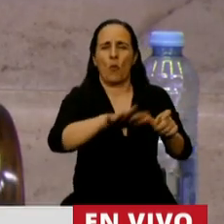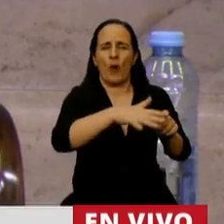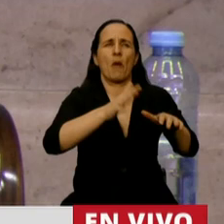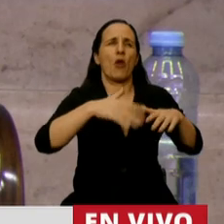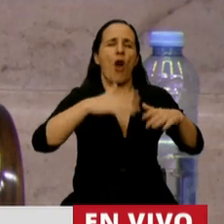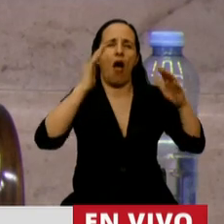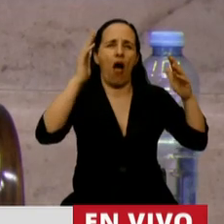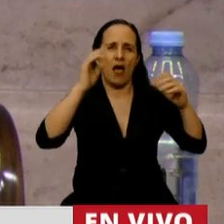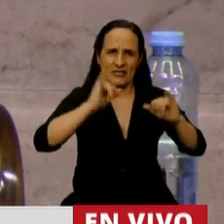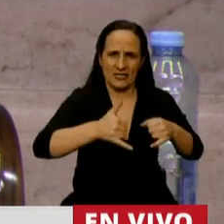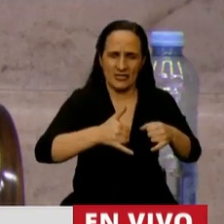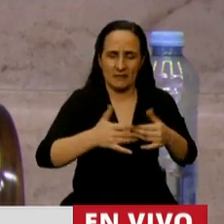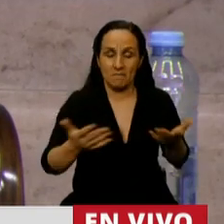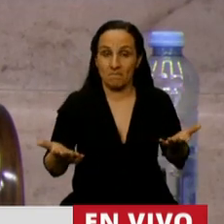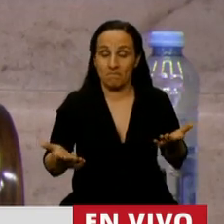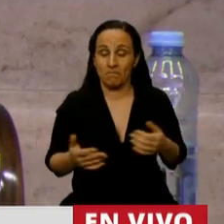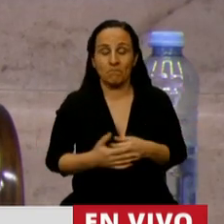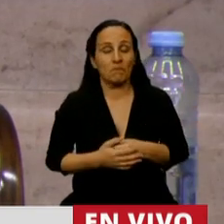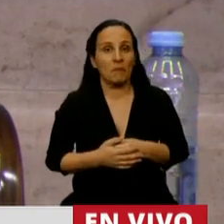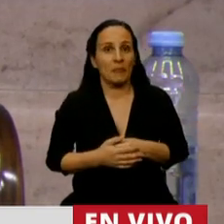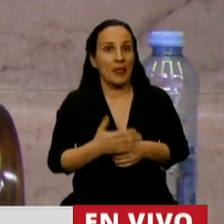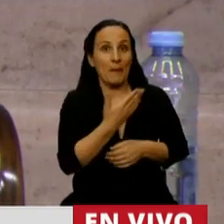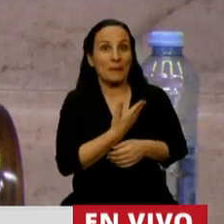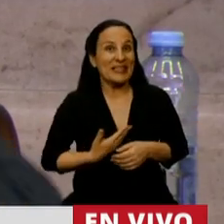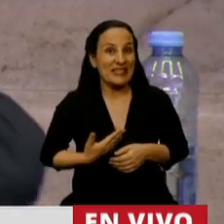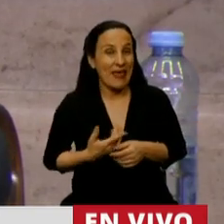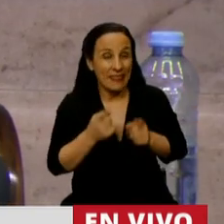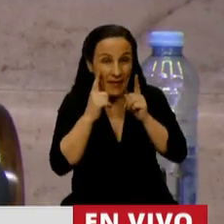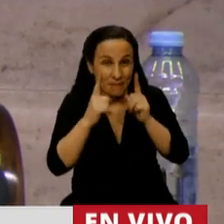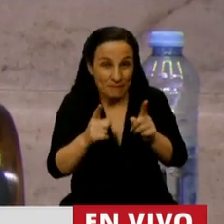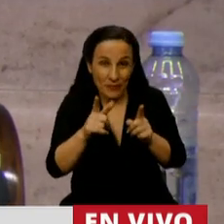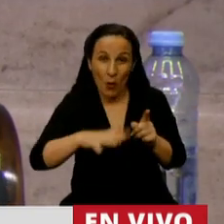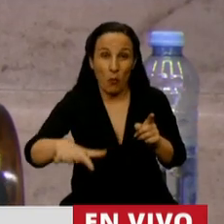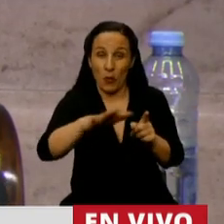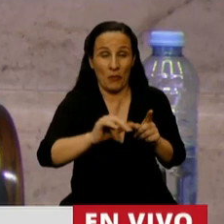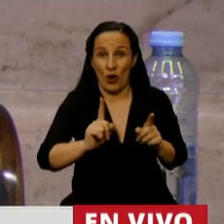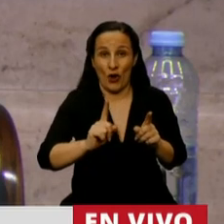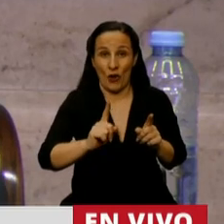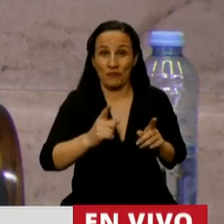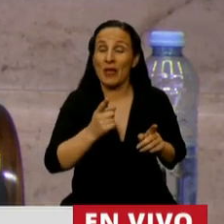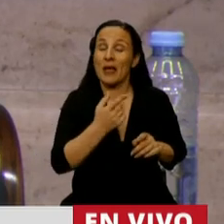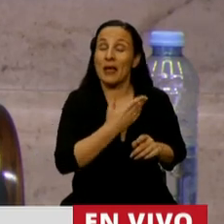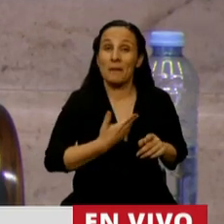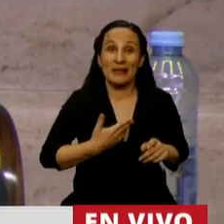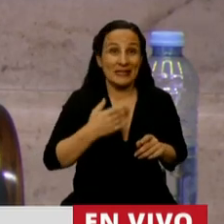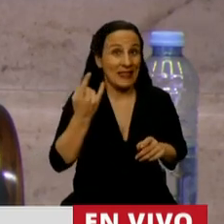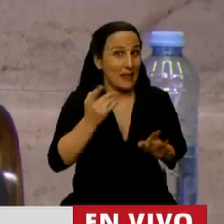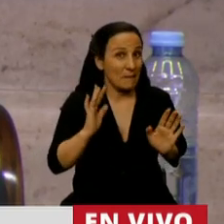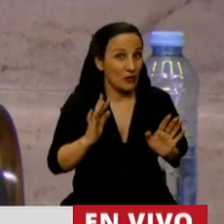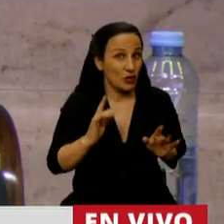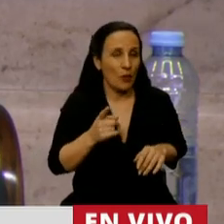es claro que el presidente no escucha al pueblo también nos mintió porque nos dijo que durante el gobierno de cambiemos